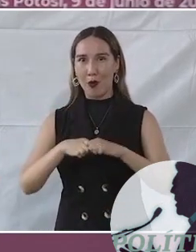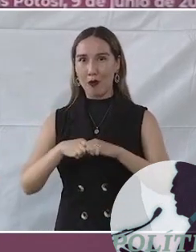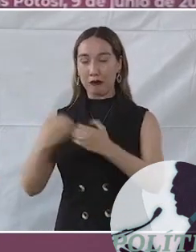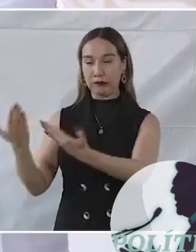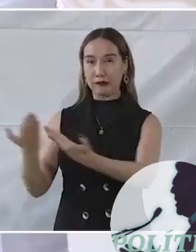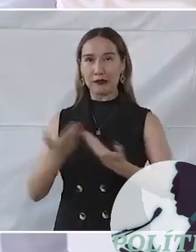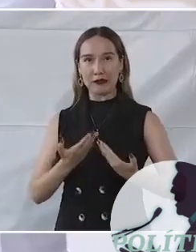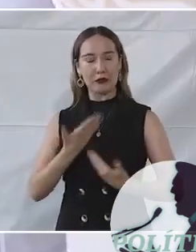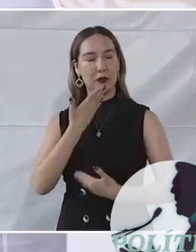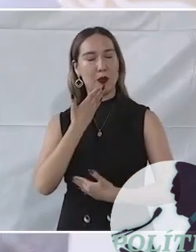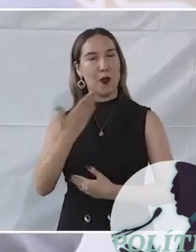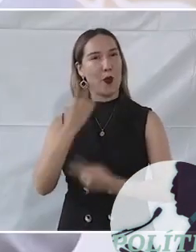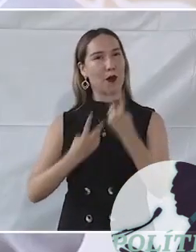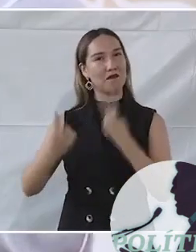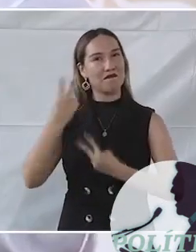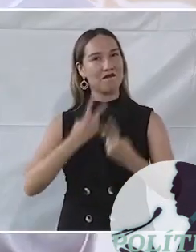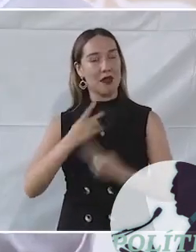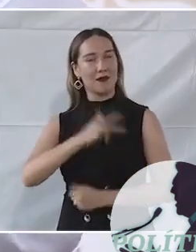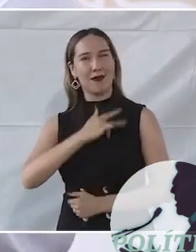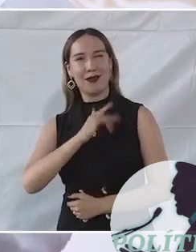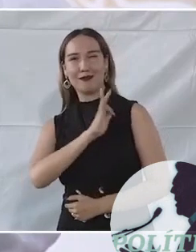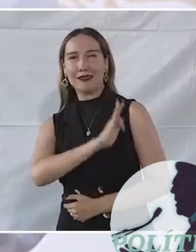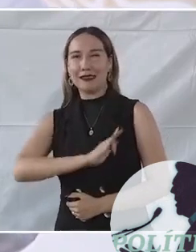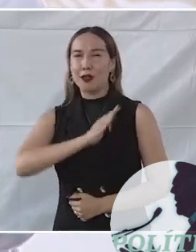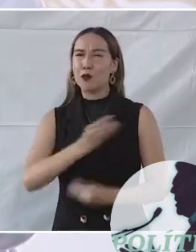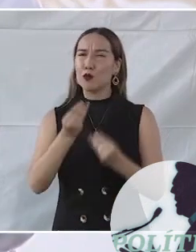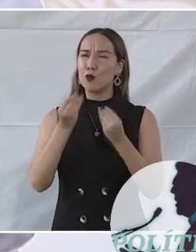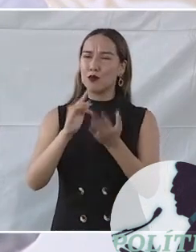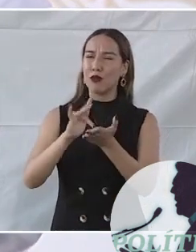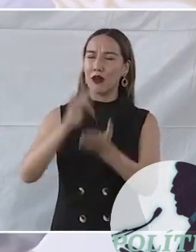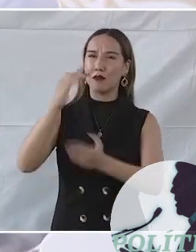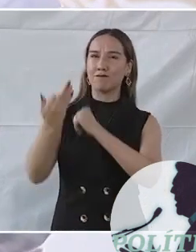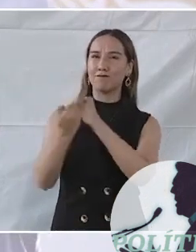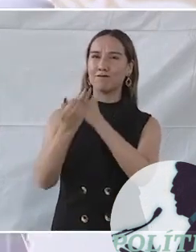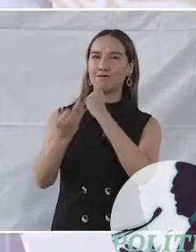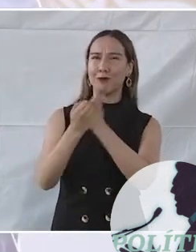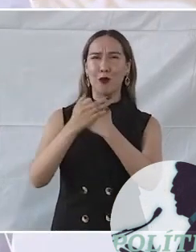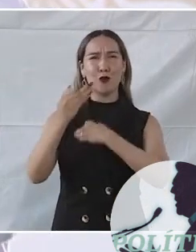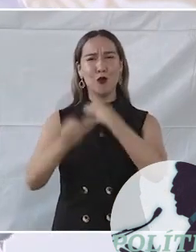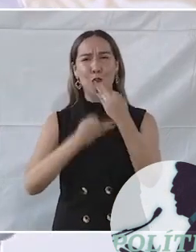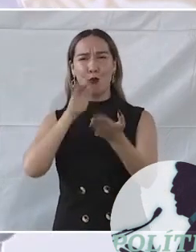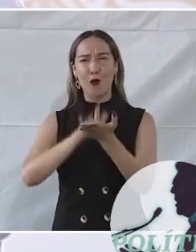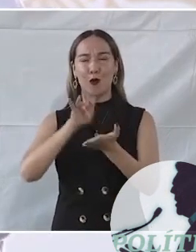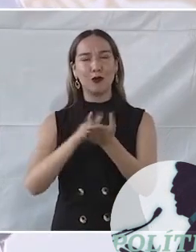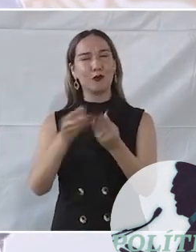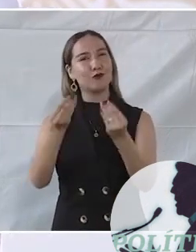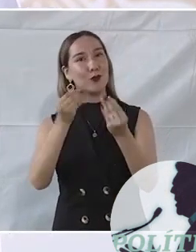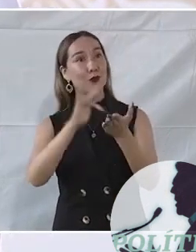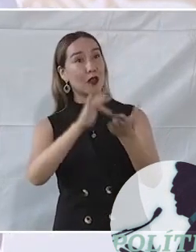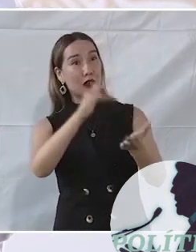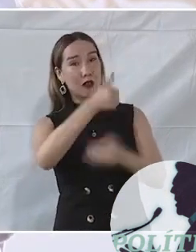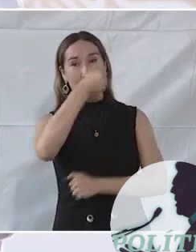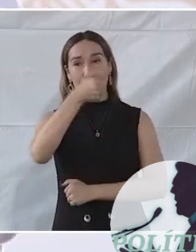colaboradoras, a quienes les agradecemos todo el respaldo que hemos tenido de la Administración Federal. Muchas gracias, secretarias,